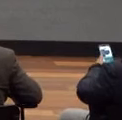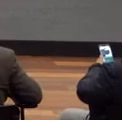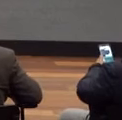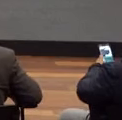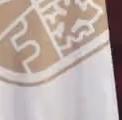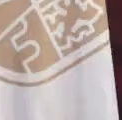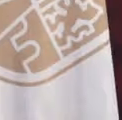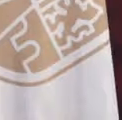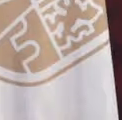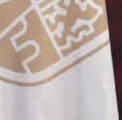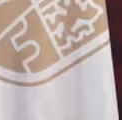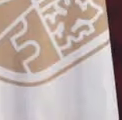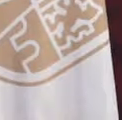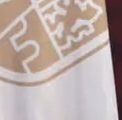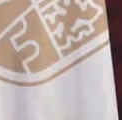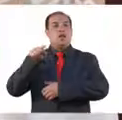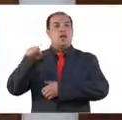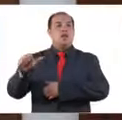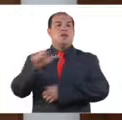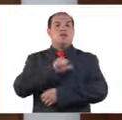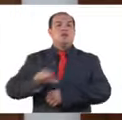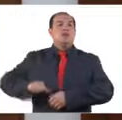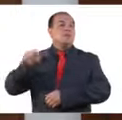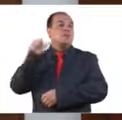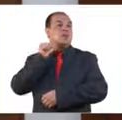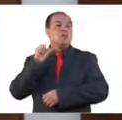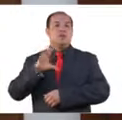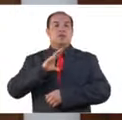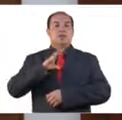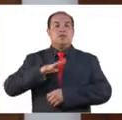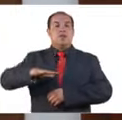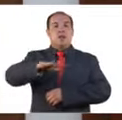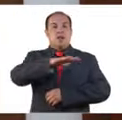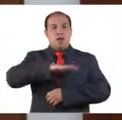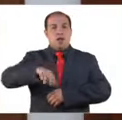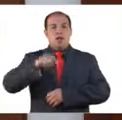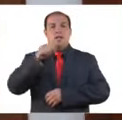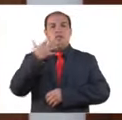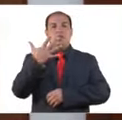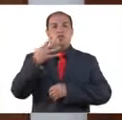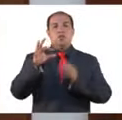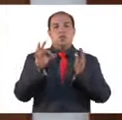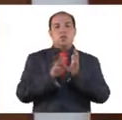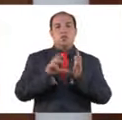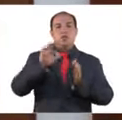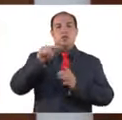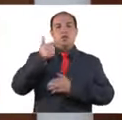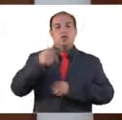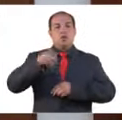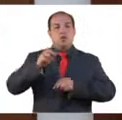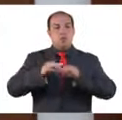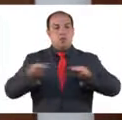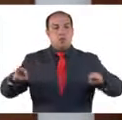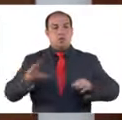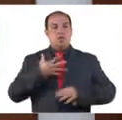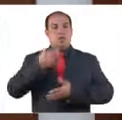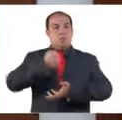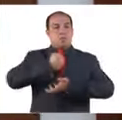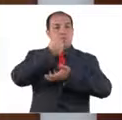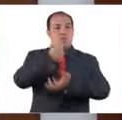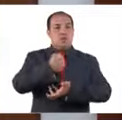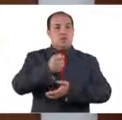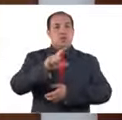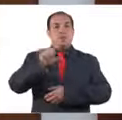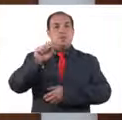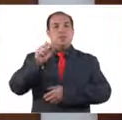Azcapotzalco. Esta es una ciclovía de 5.78 kilómetros con una inversión aproximada de 17 millones de